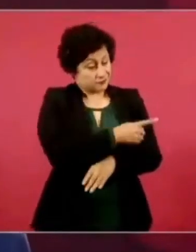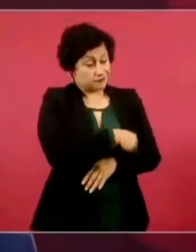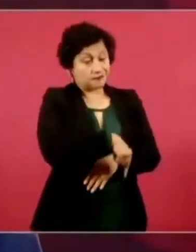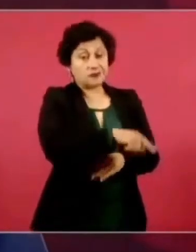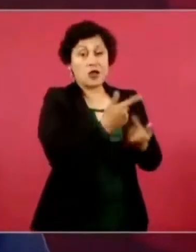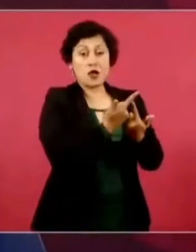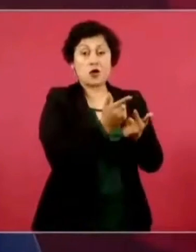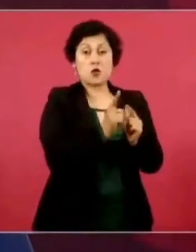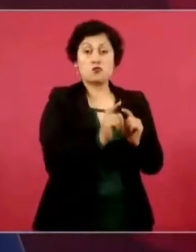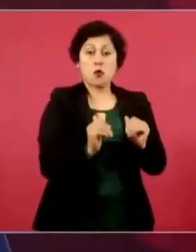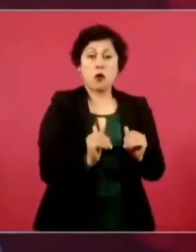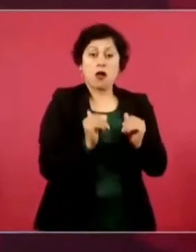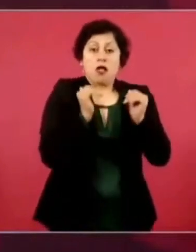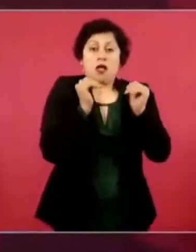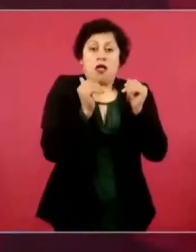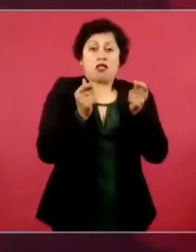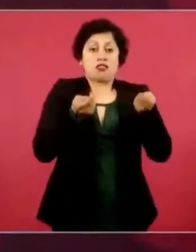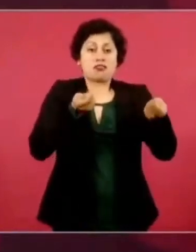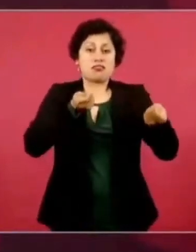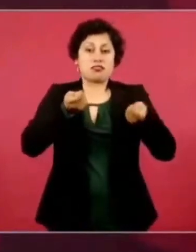conservadurismo